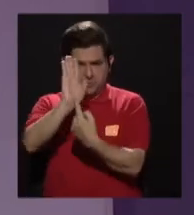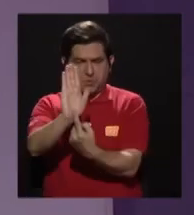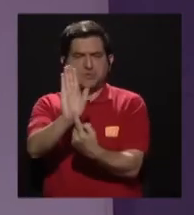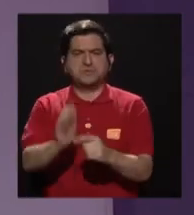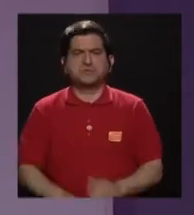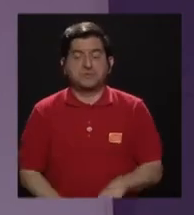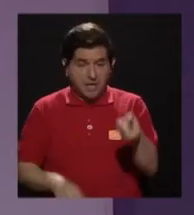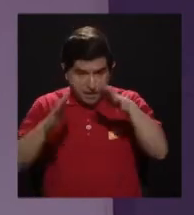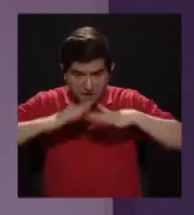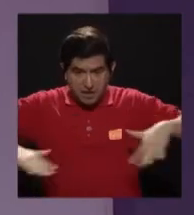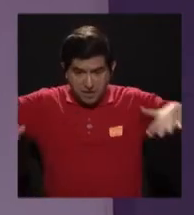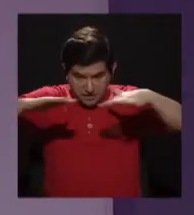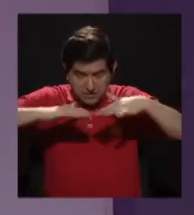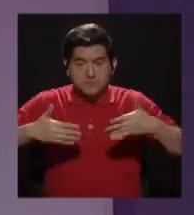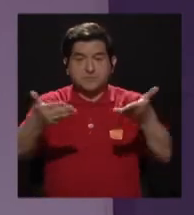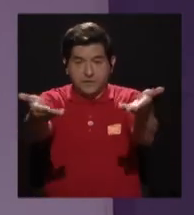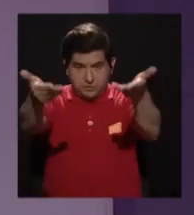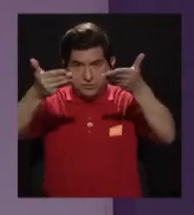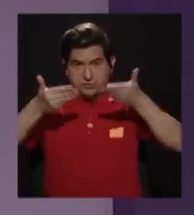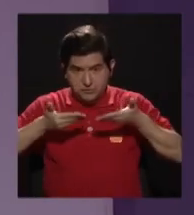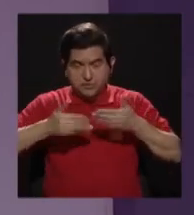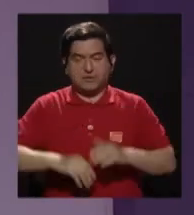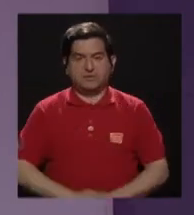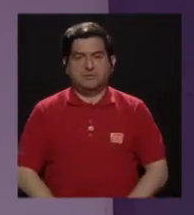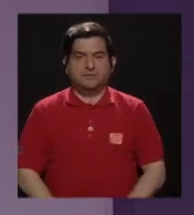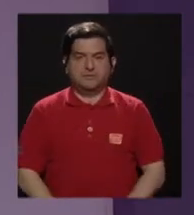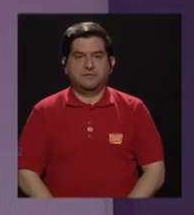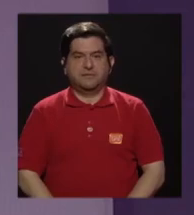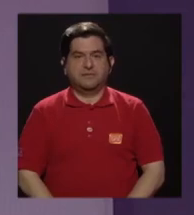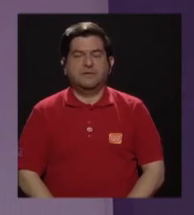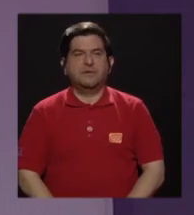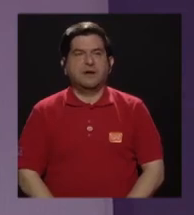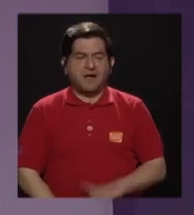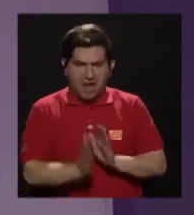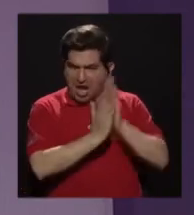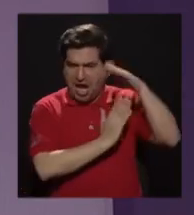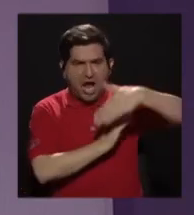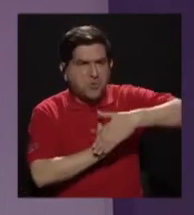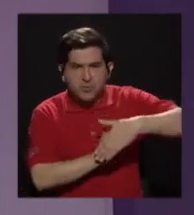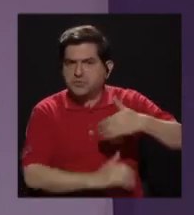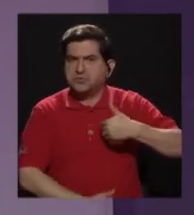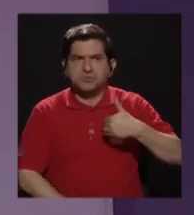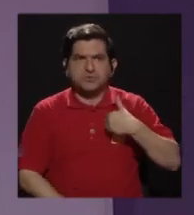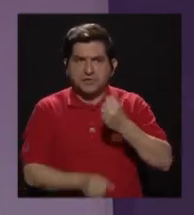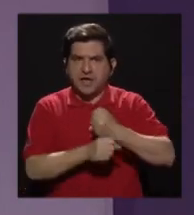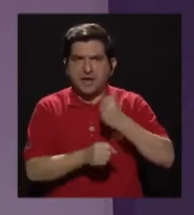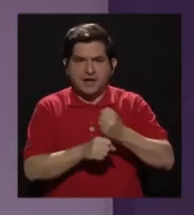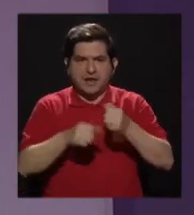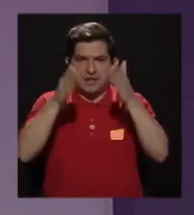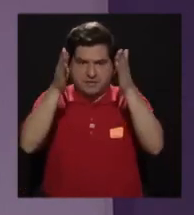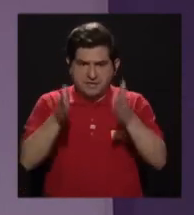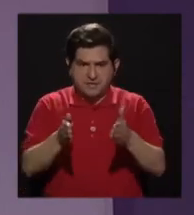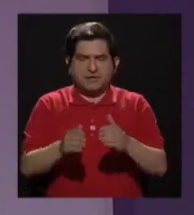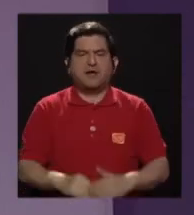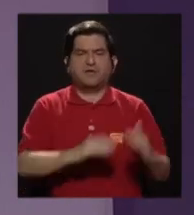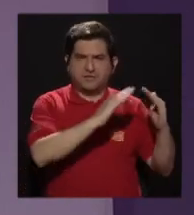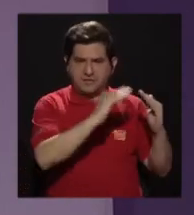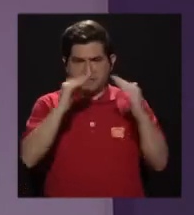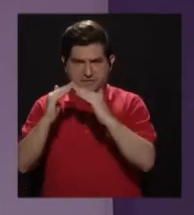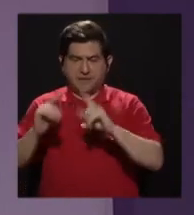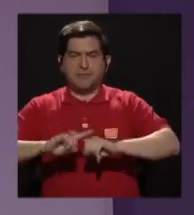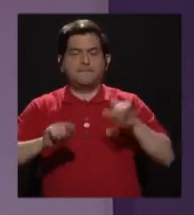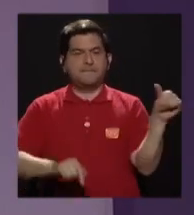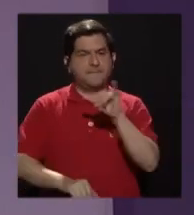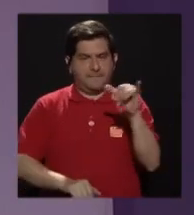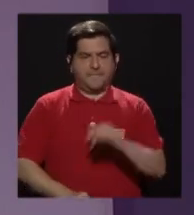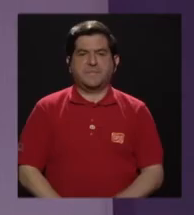en estos espacios que nos estás dando de cómo hay un abuso de parte de las trabajadoras domésticas, pero es